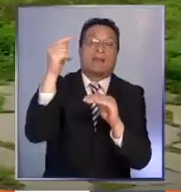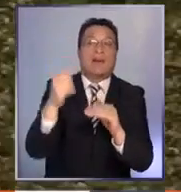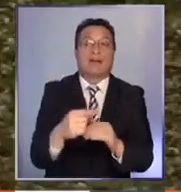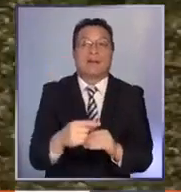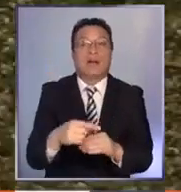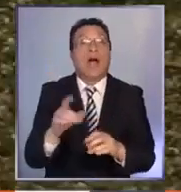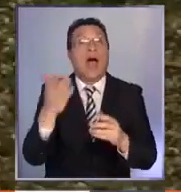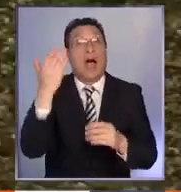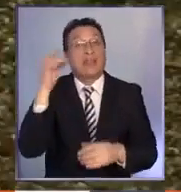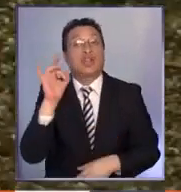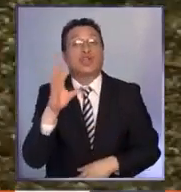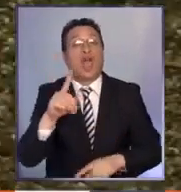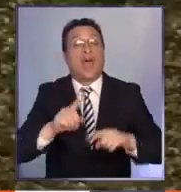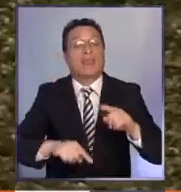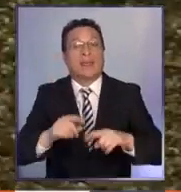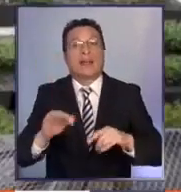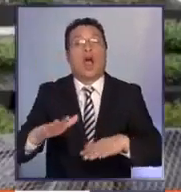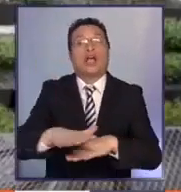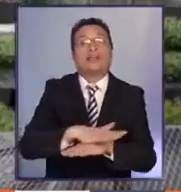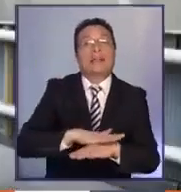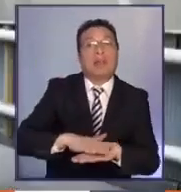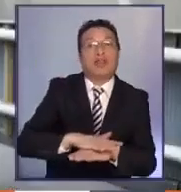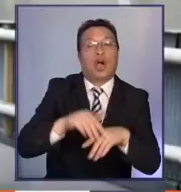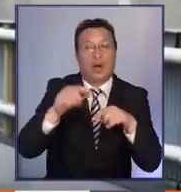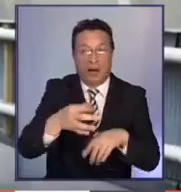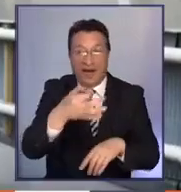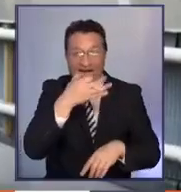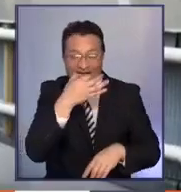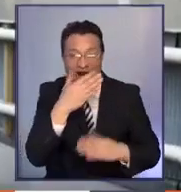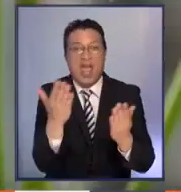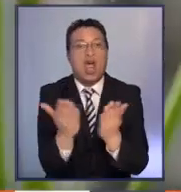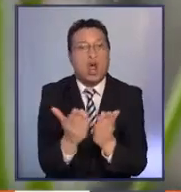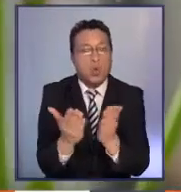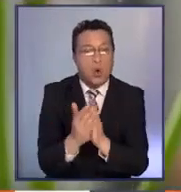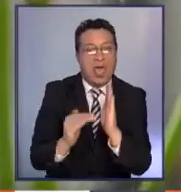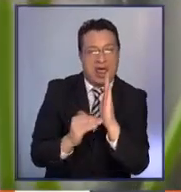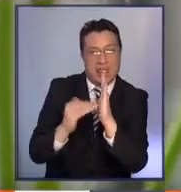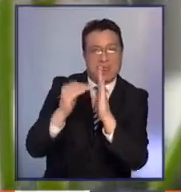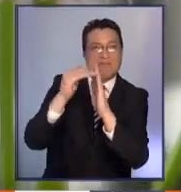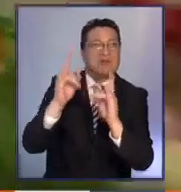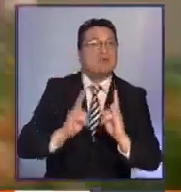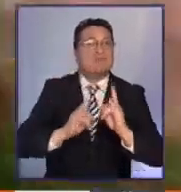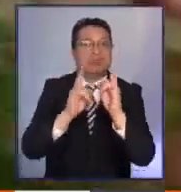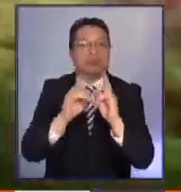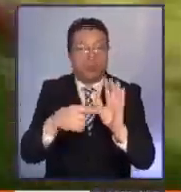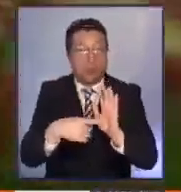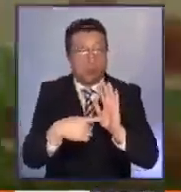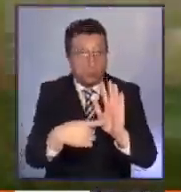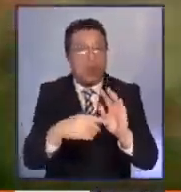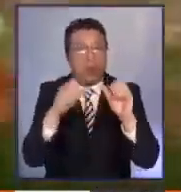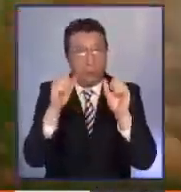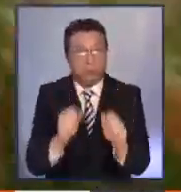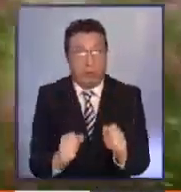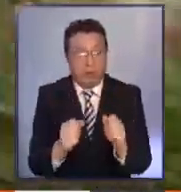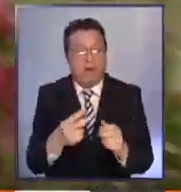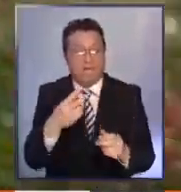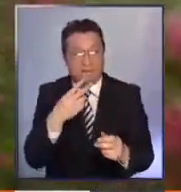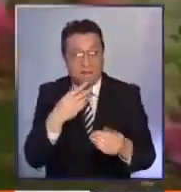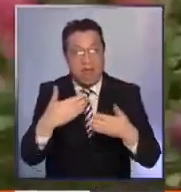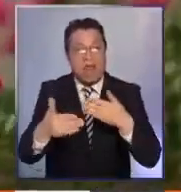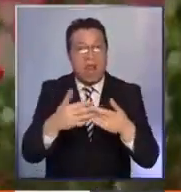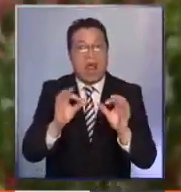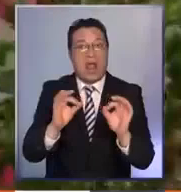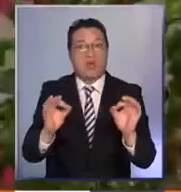solo tierra o cemento y hoy son espacios verdes en colegios y edificios. Una muestra de que es posible convivir con la